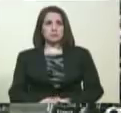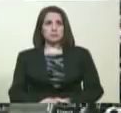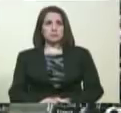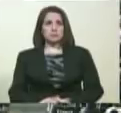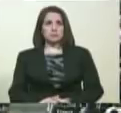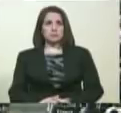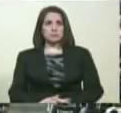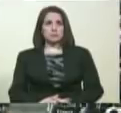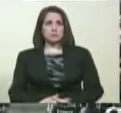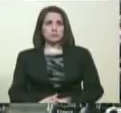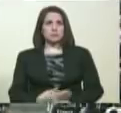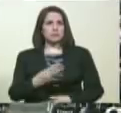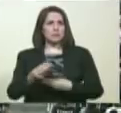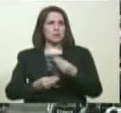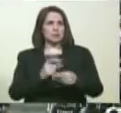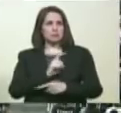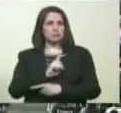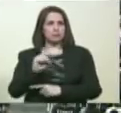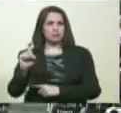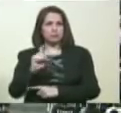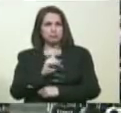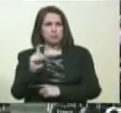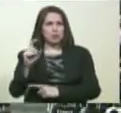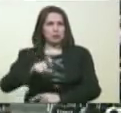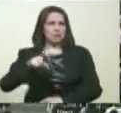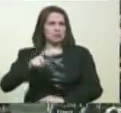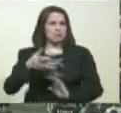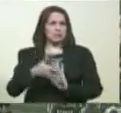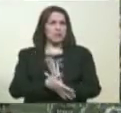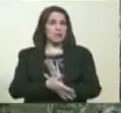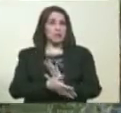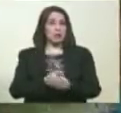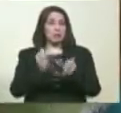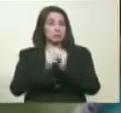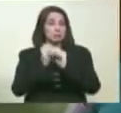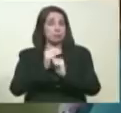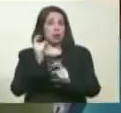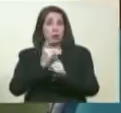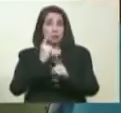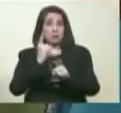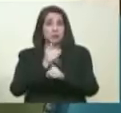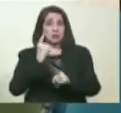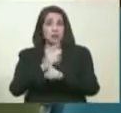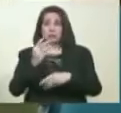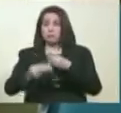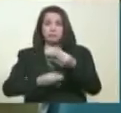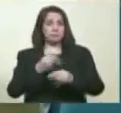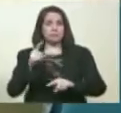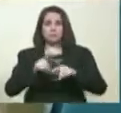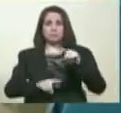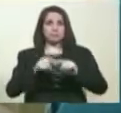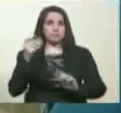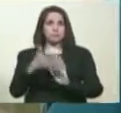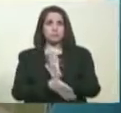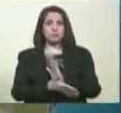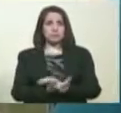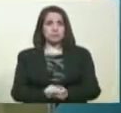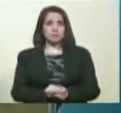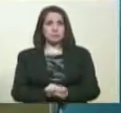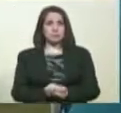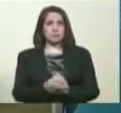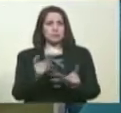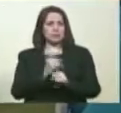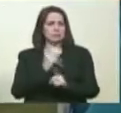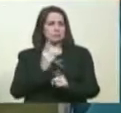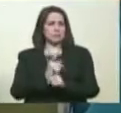Ese para producto que tú veas. Está en desarrollo. Y tantas necesidades que tenemos para los atletas, ¿verdad? Claro. Para el fútbol, el béisbol, el básquet, el atletismo. Así